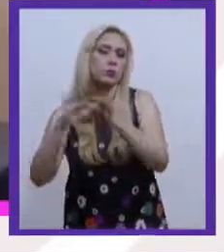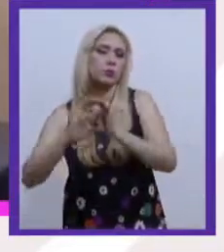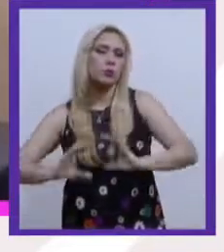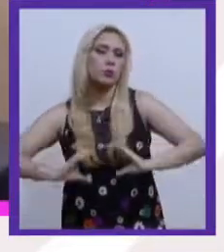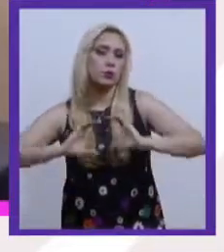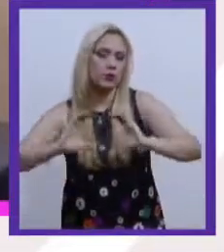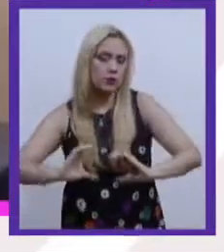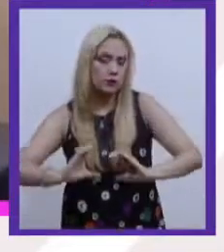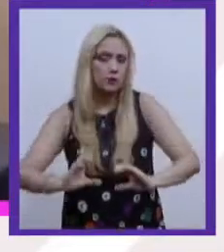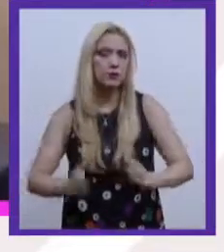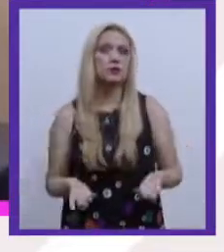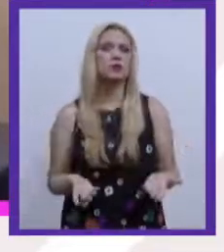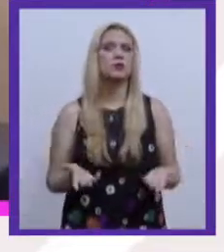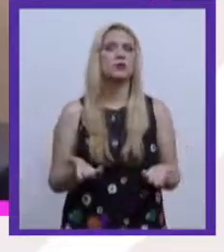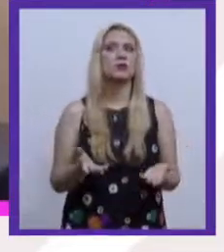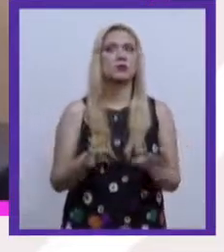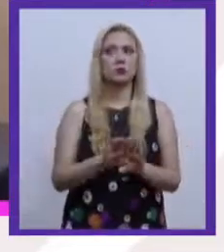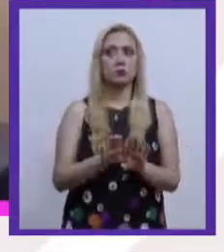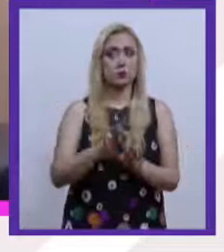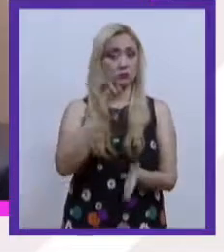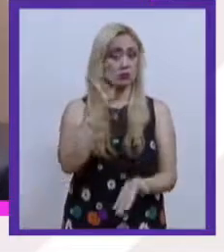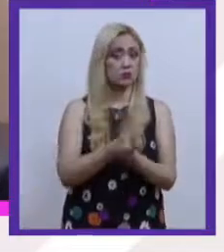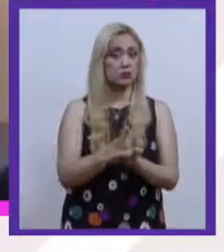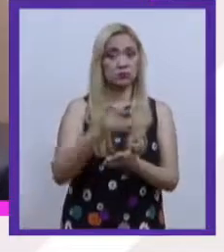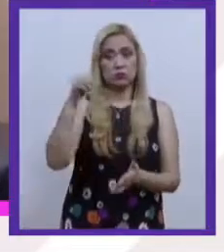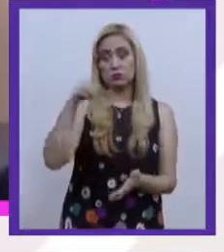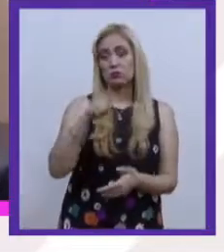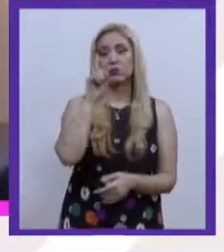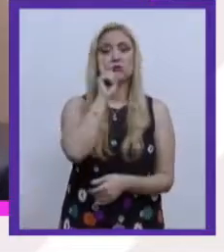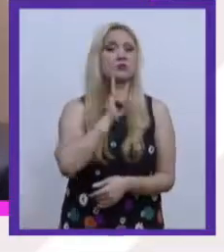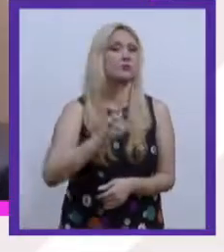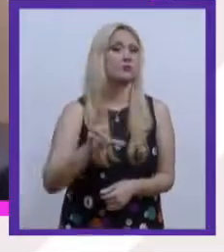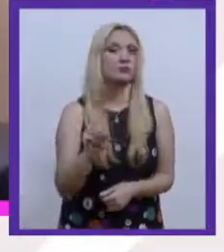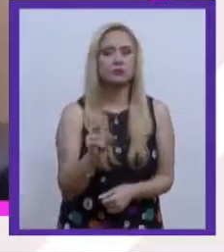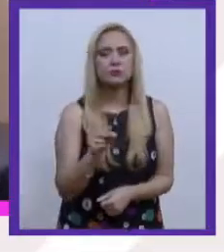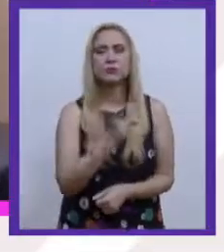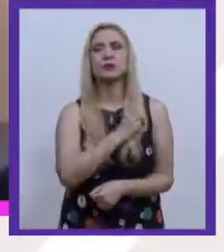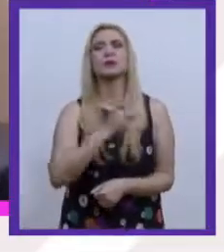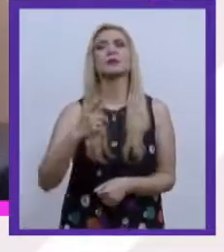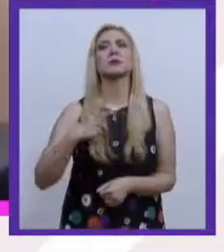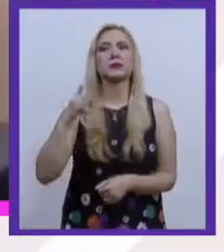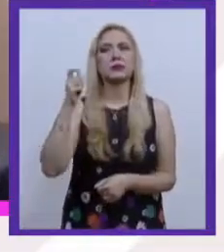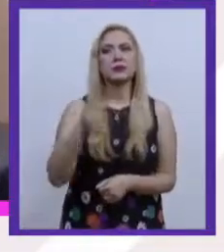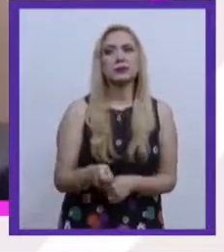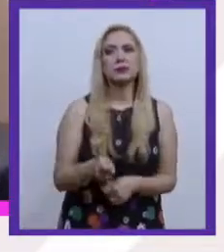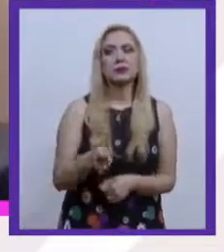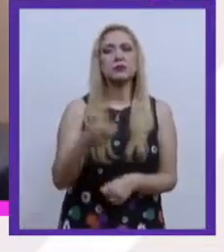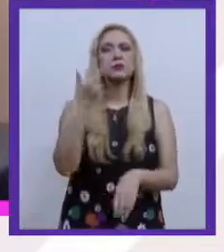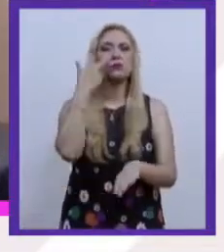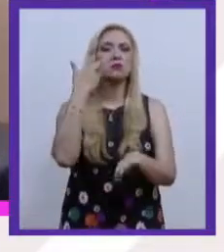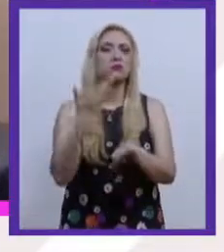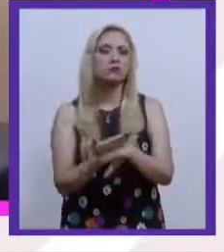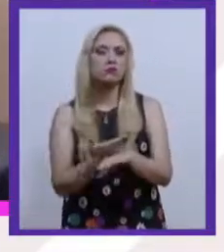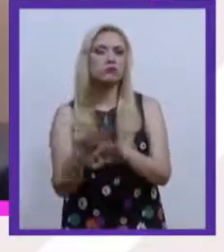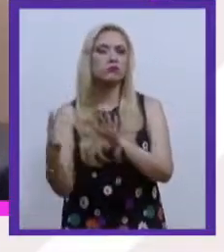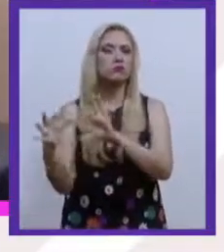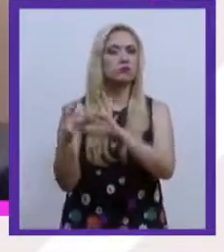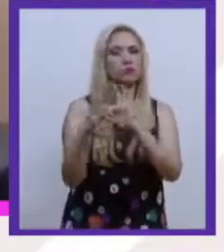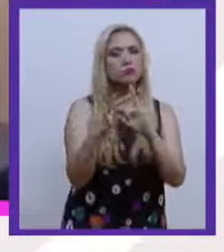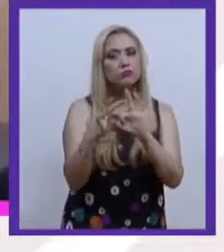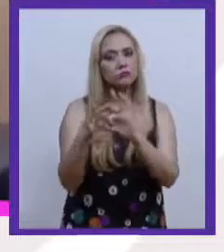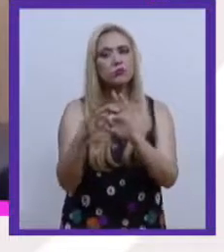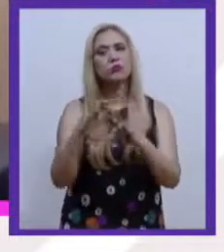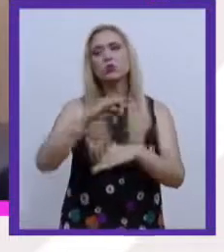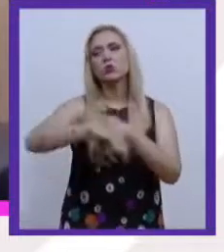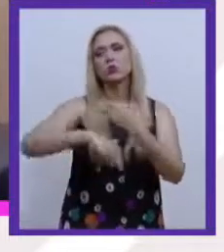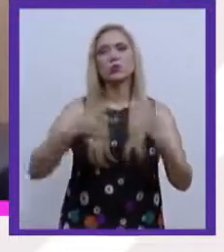La corresponsabilidad no es una tarea exclusiva de las mujeres, debe de ser una tarea donde haya corresponsables. De entrada, todas las